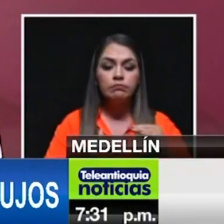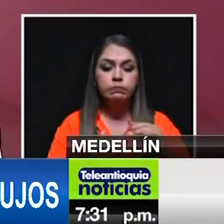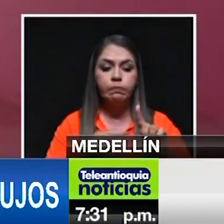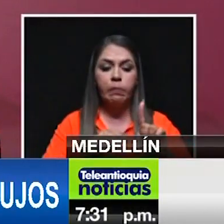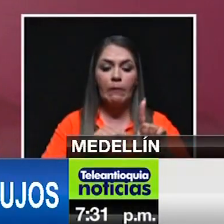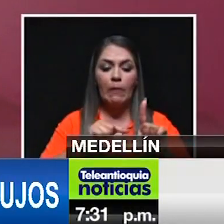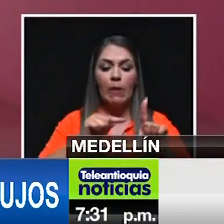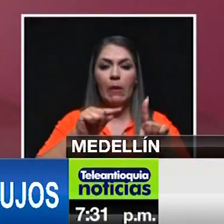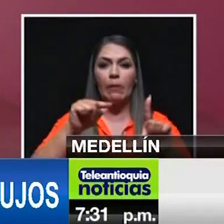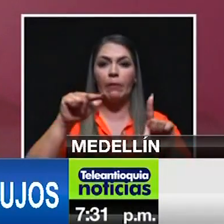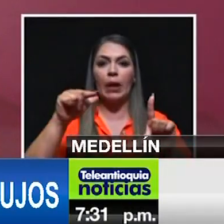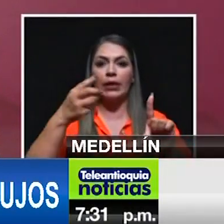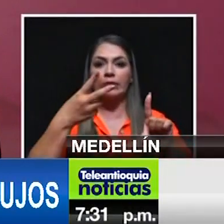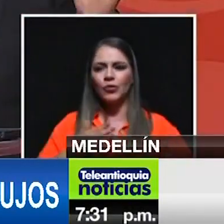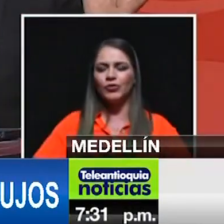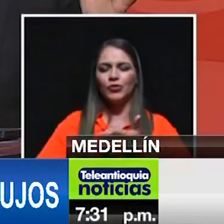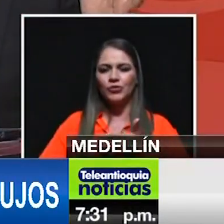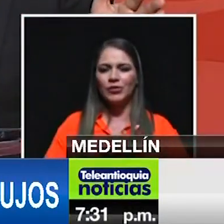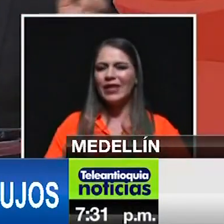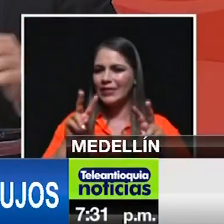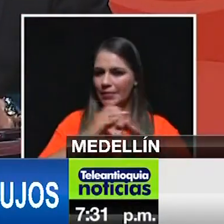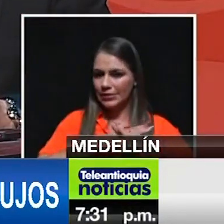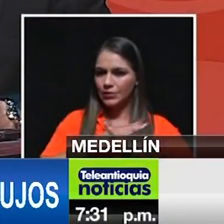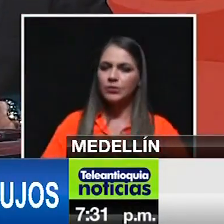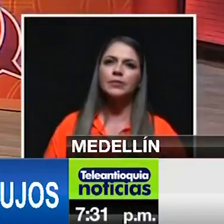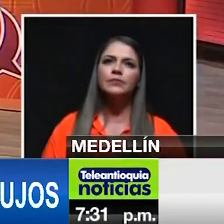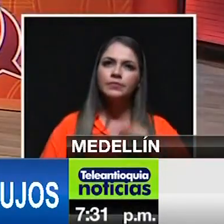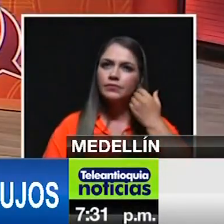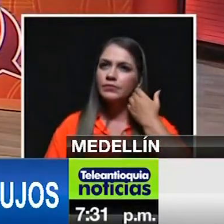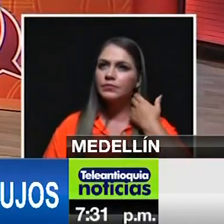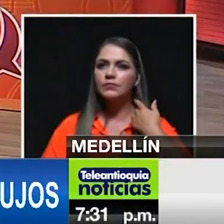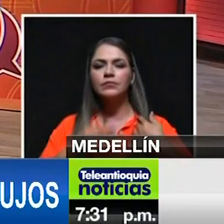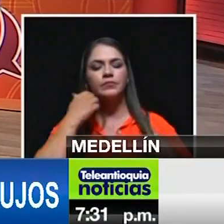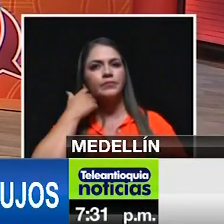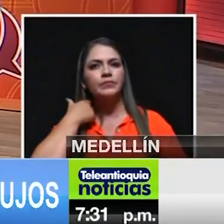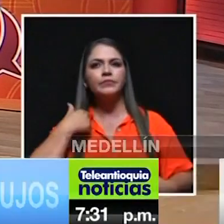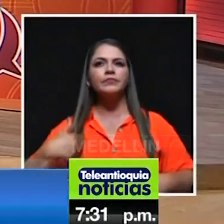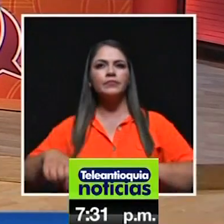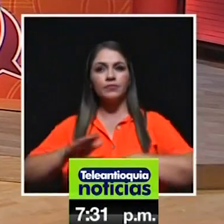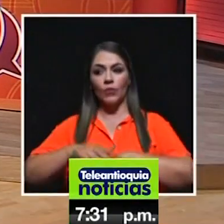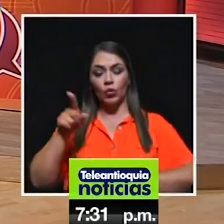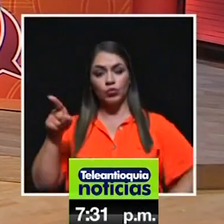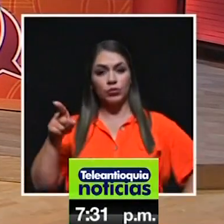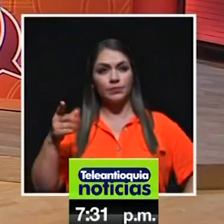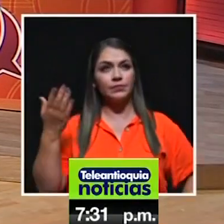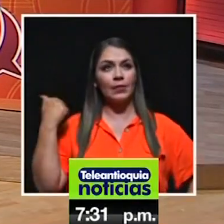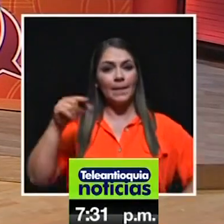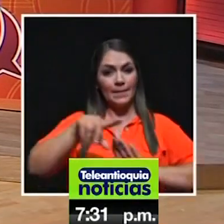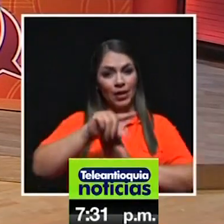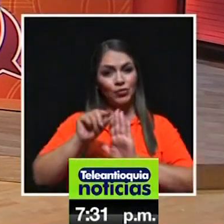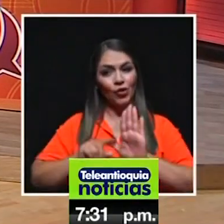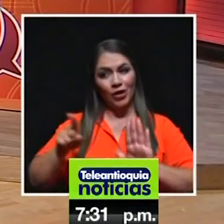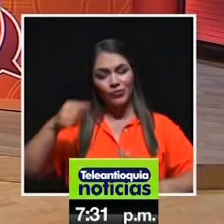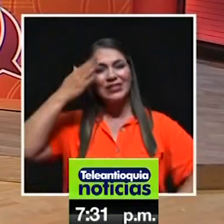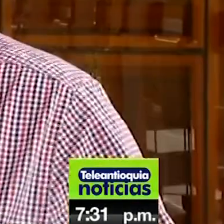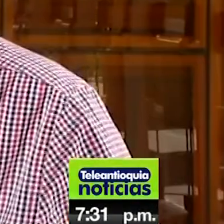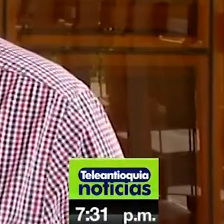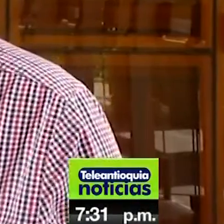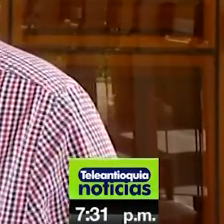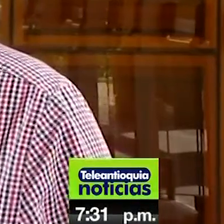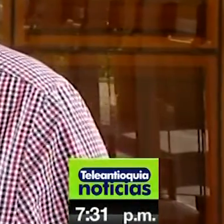empresas están viendo de la ciudad el ciclo de programas de cinta curvas continúa hoy con la presencia de los candidatos a la alcaldía de medellín